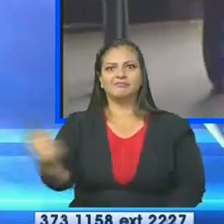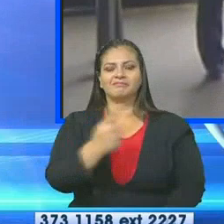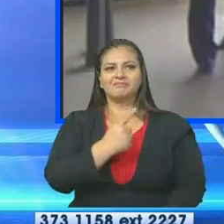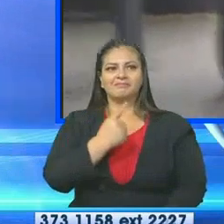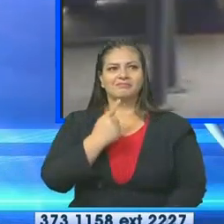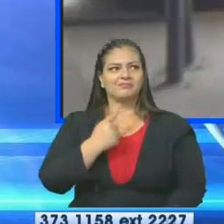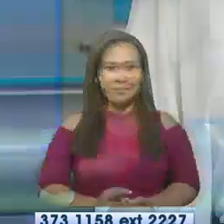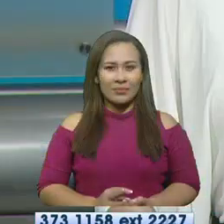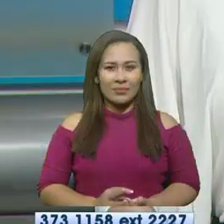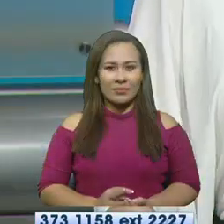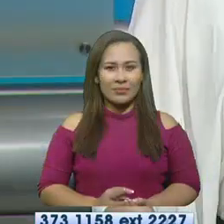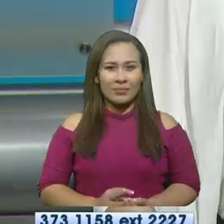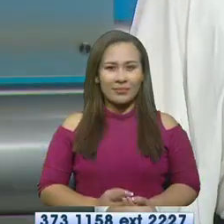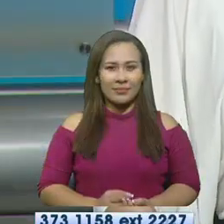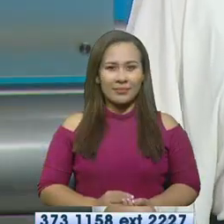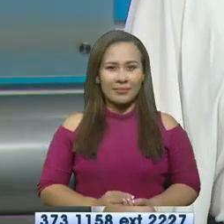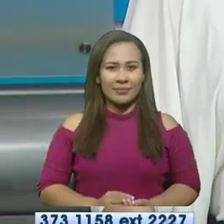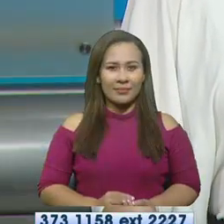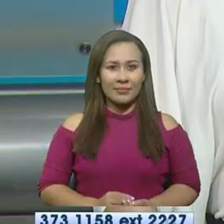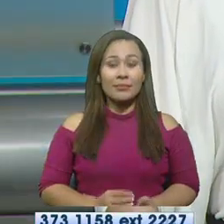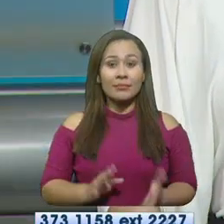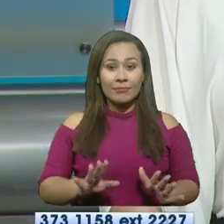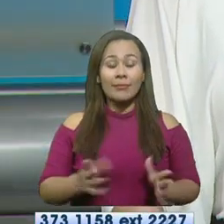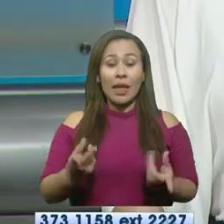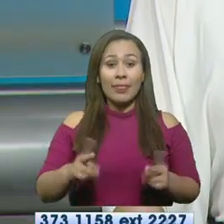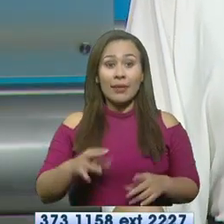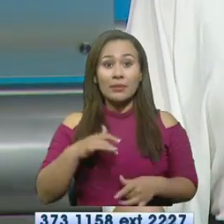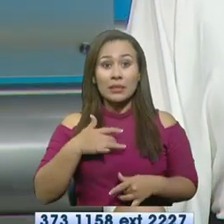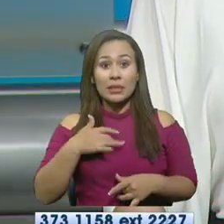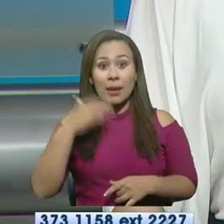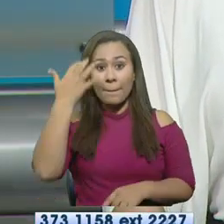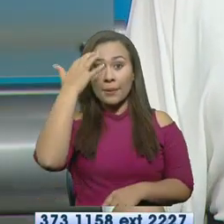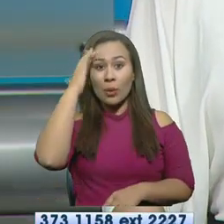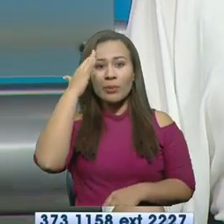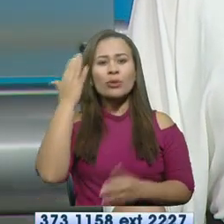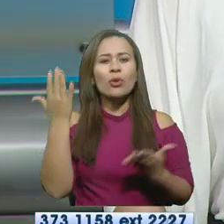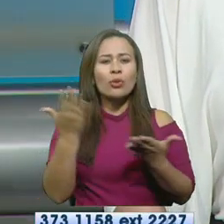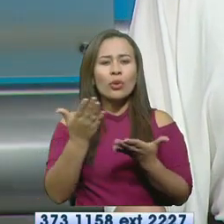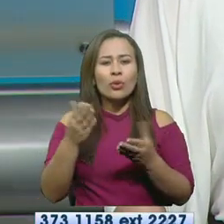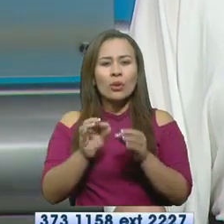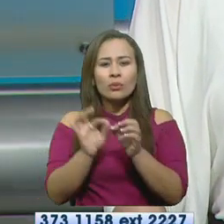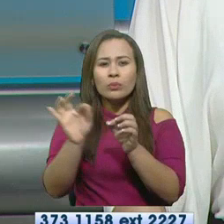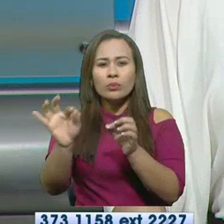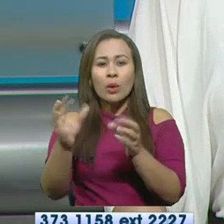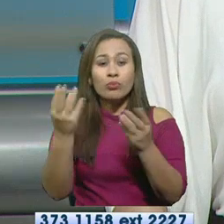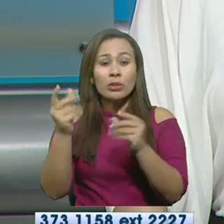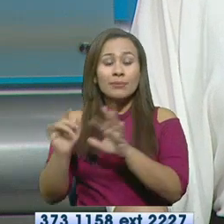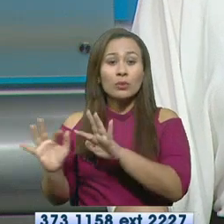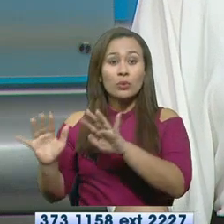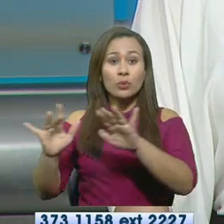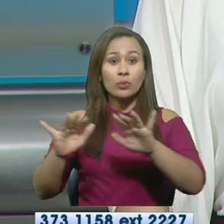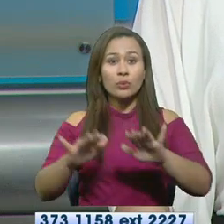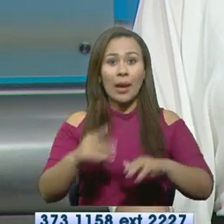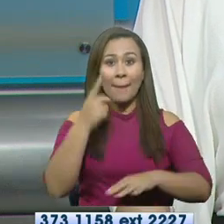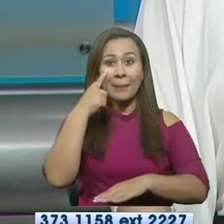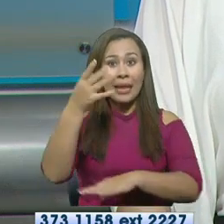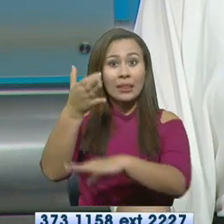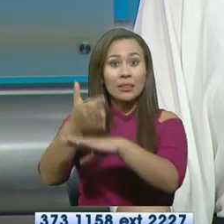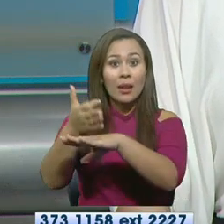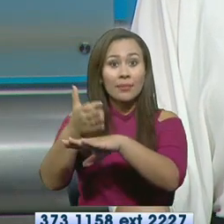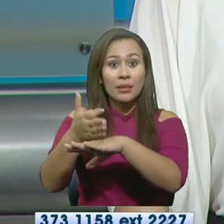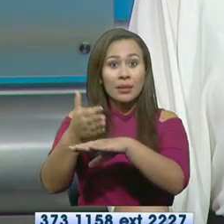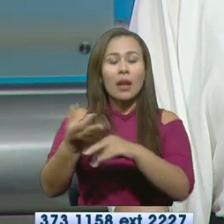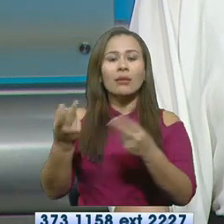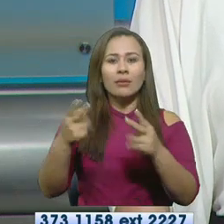nadie, ¿no? Solo quedamos... Y momentos de angustia se vivieron en sitios de concurrencia masiva como la terminal terrestre